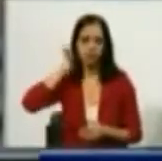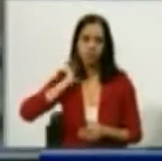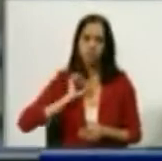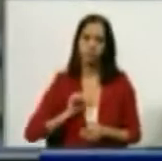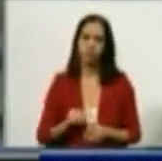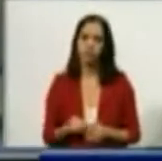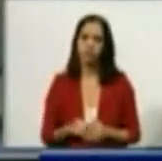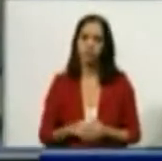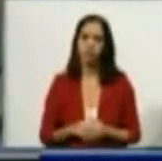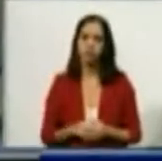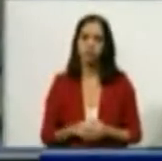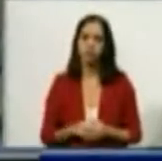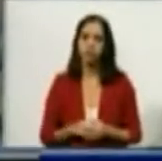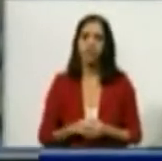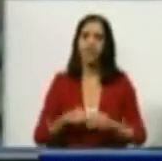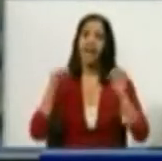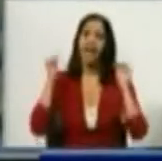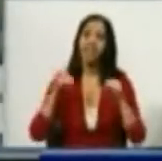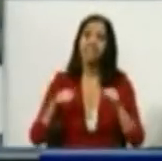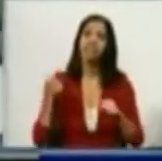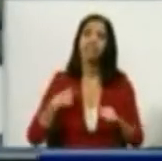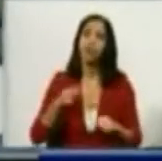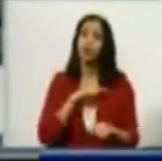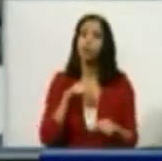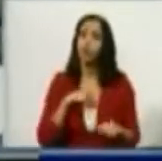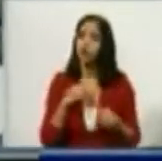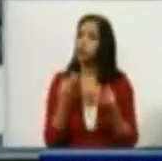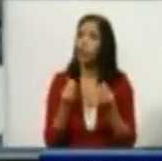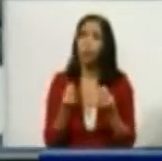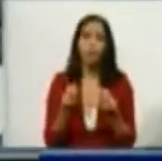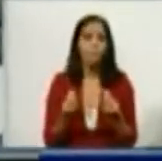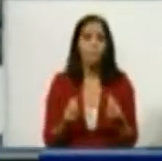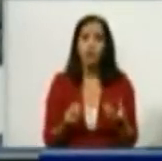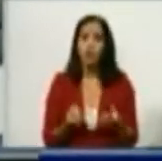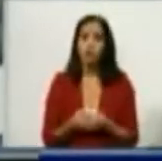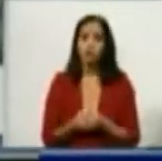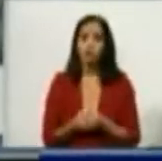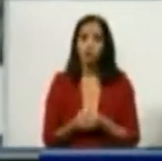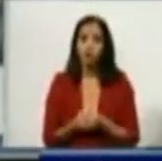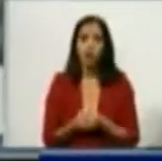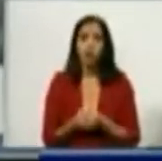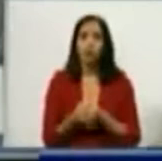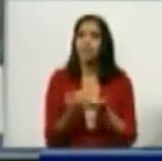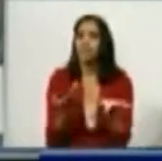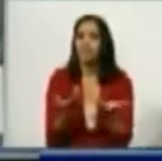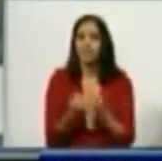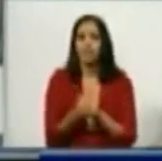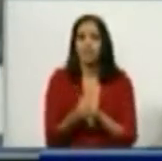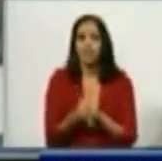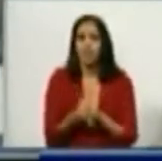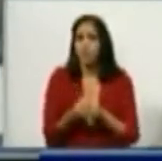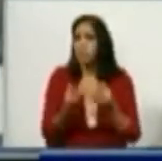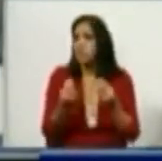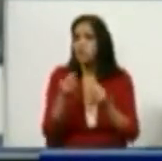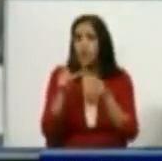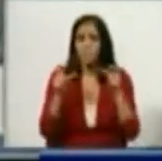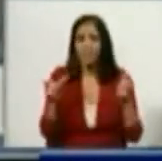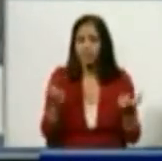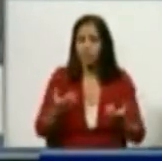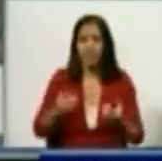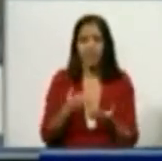luego Aquí lo que tenemos nosotros son muchos quilates desde la academia muchísimos quilates desde la cooperación